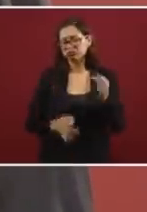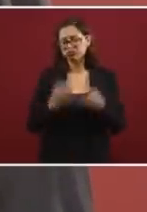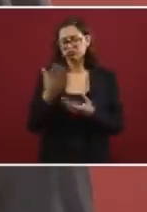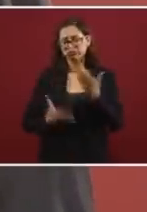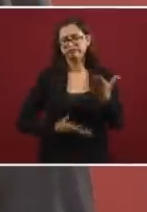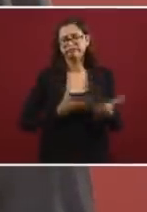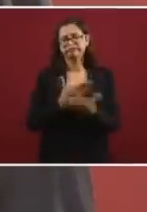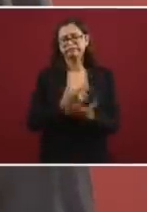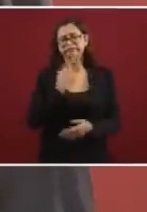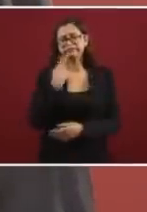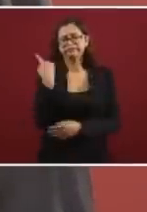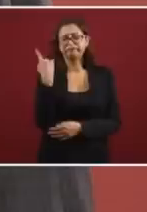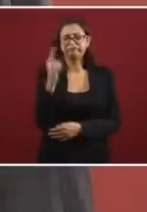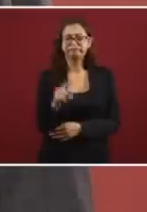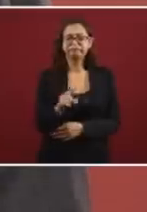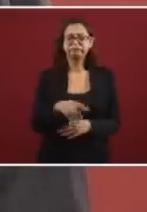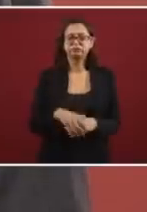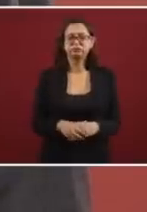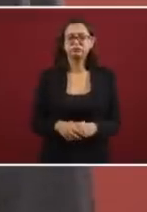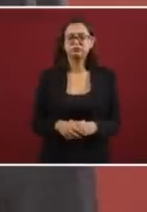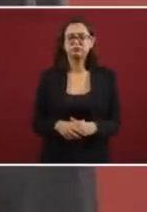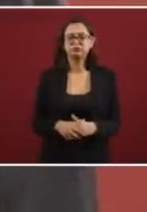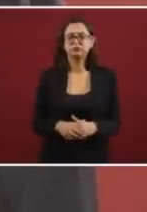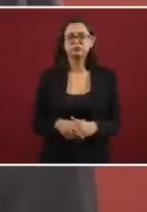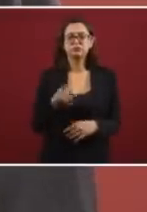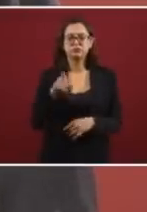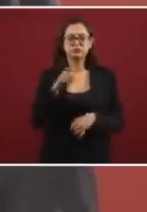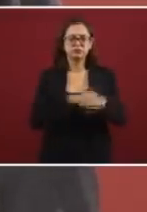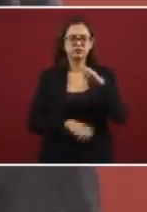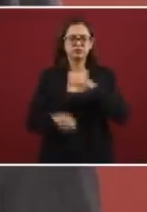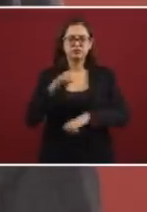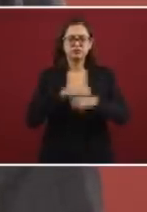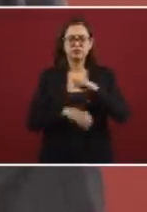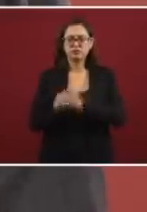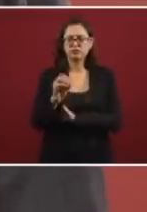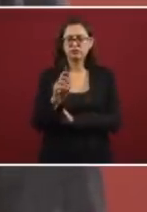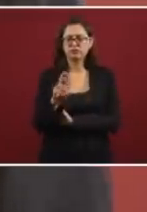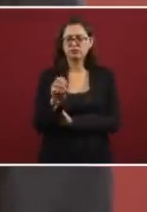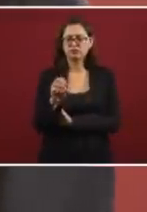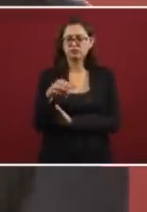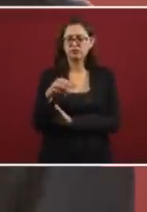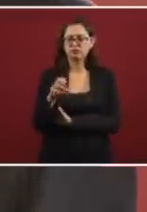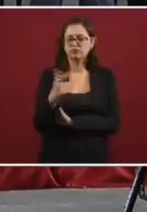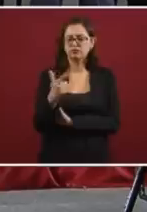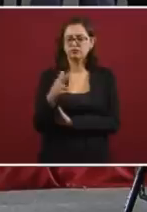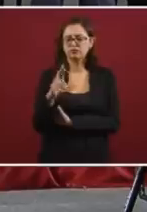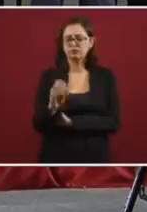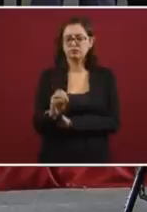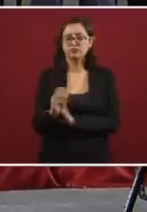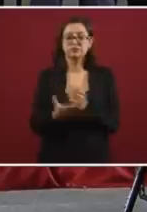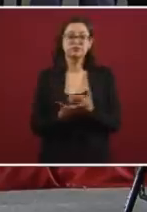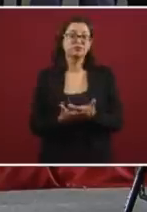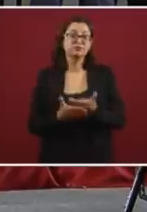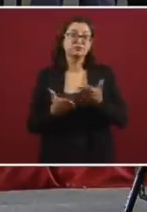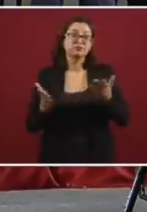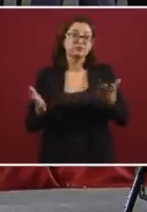denuncia con esta empresa oro negro que ahora resulta